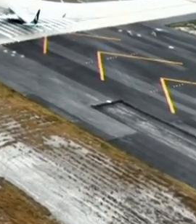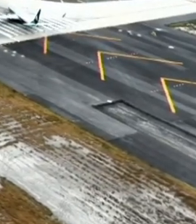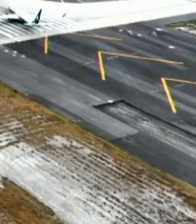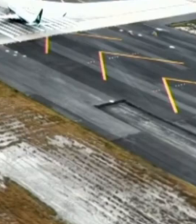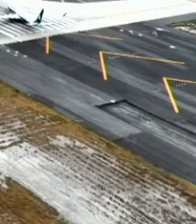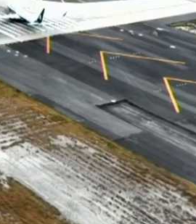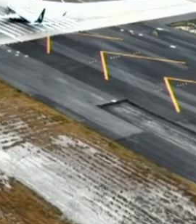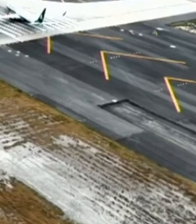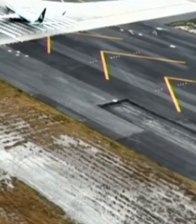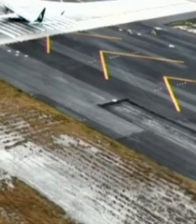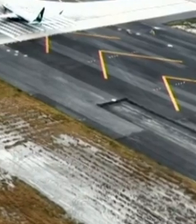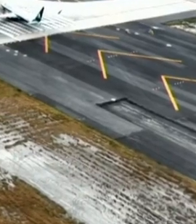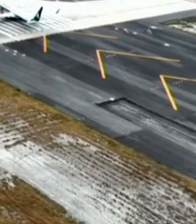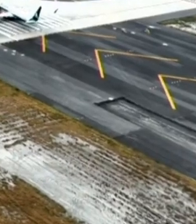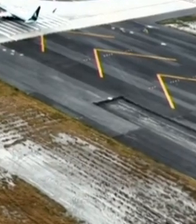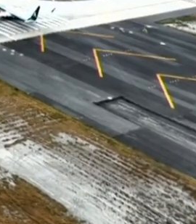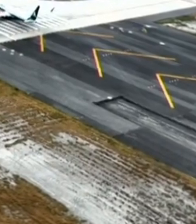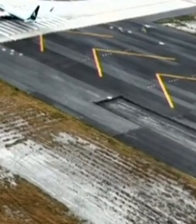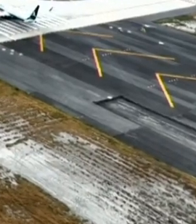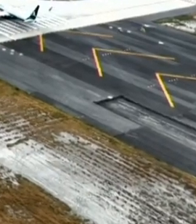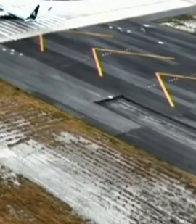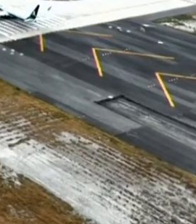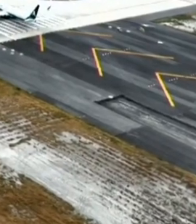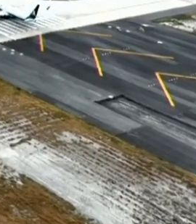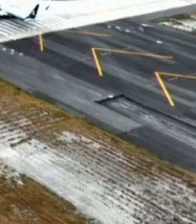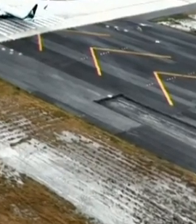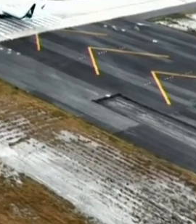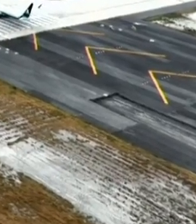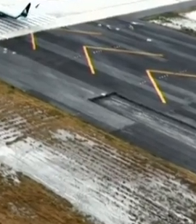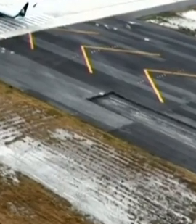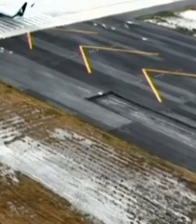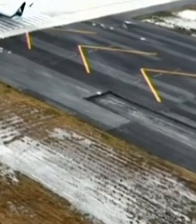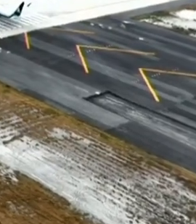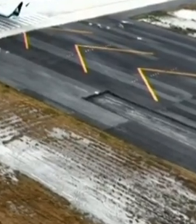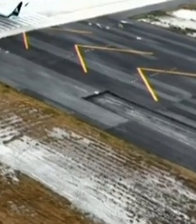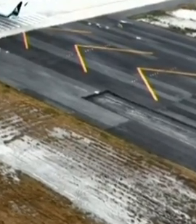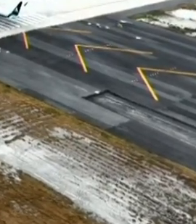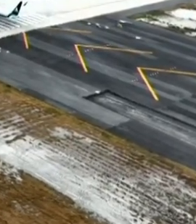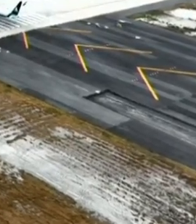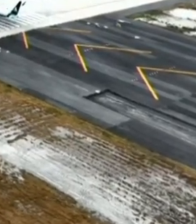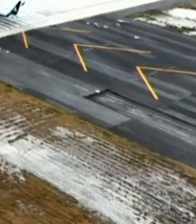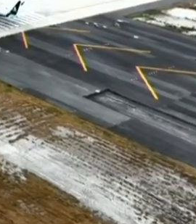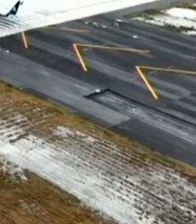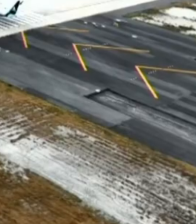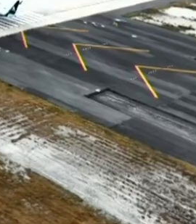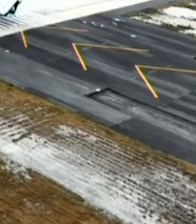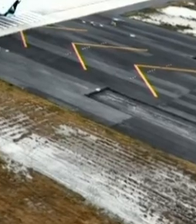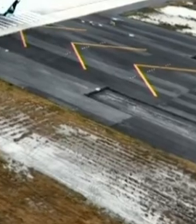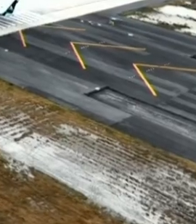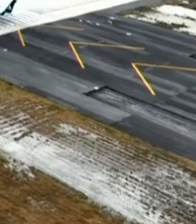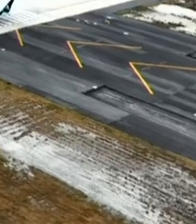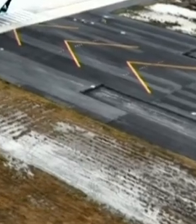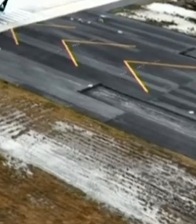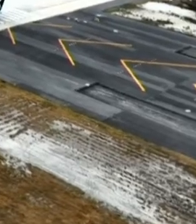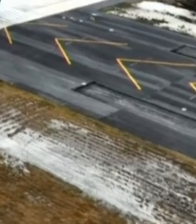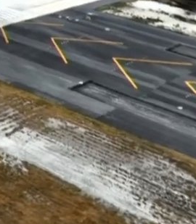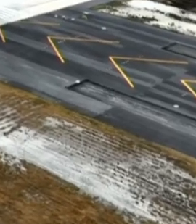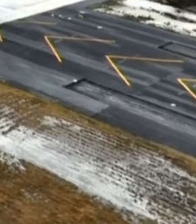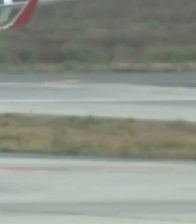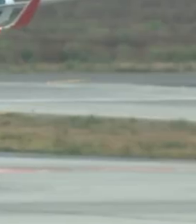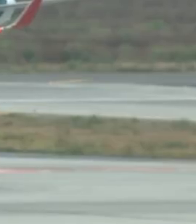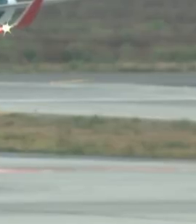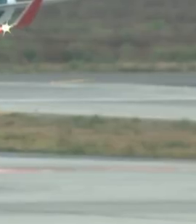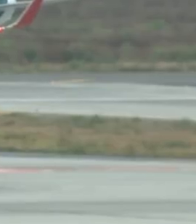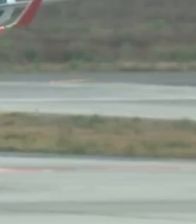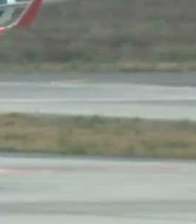fortalecimiento de la economía de las aerolíneas en general, con el único objetivo de brindar mejores servicios a los usuarios del transporte